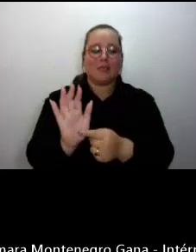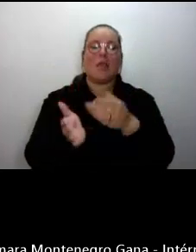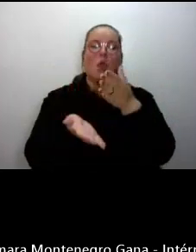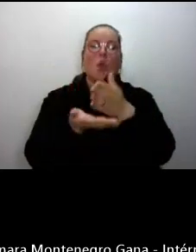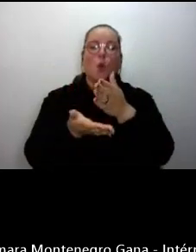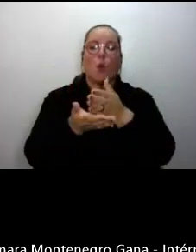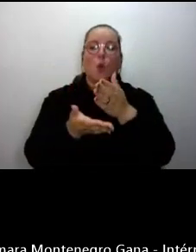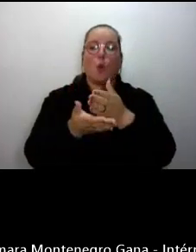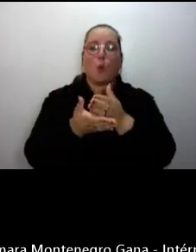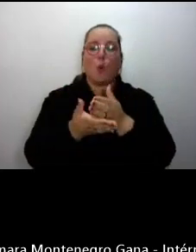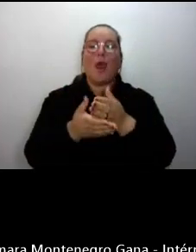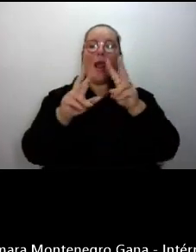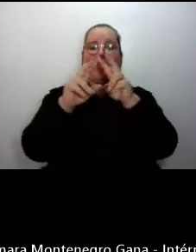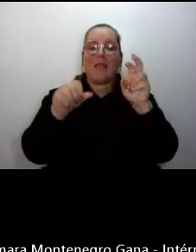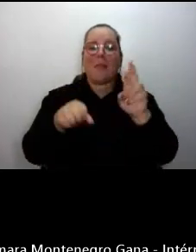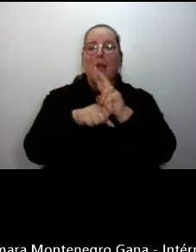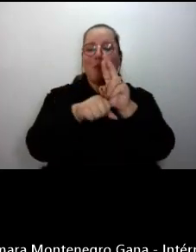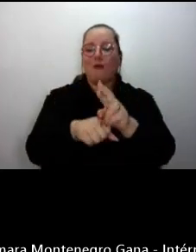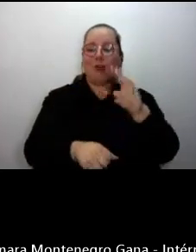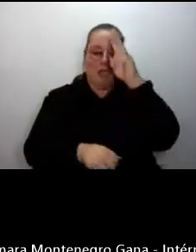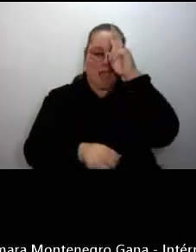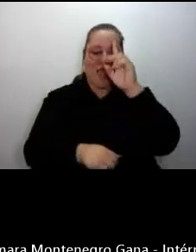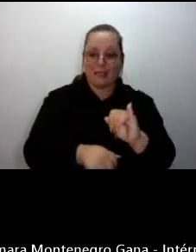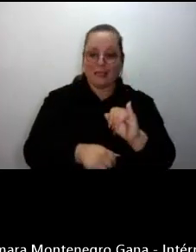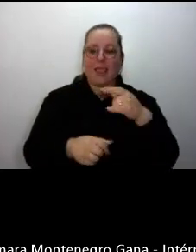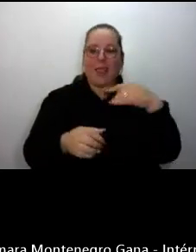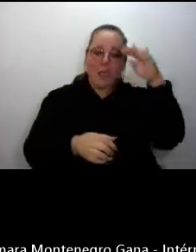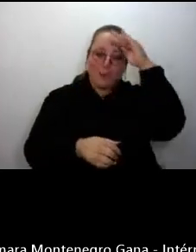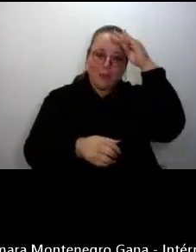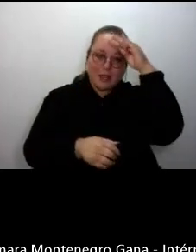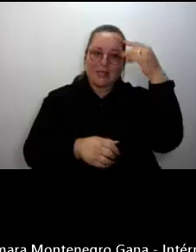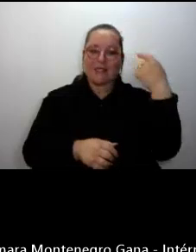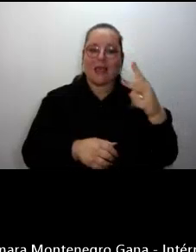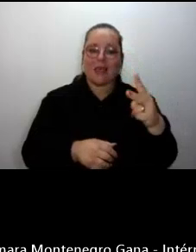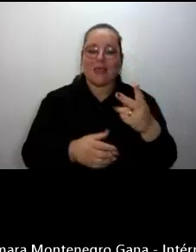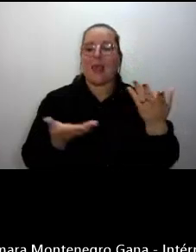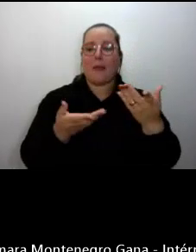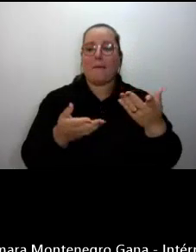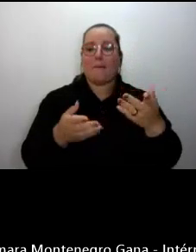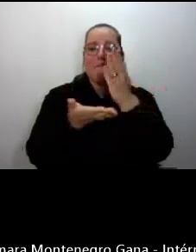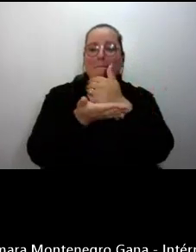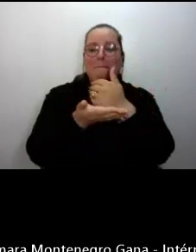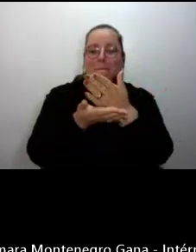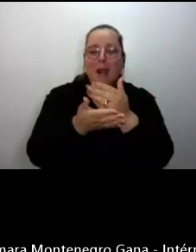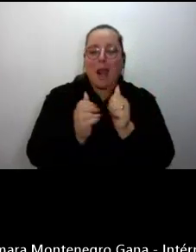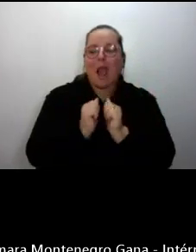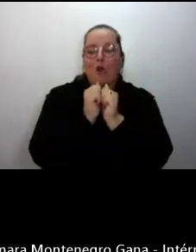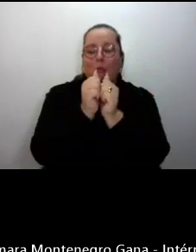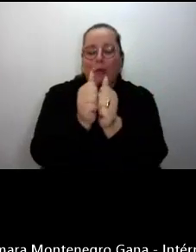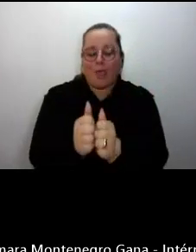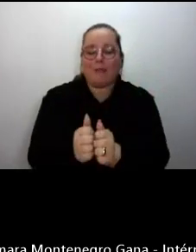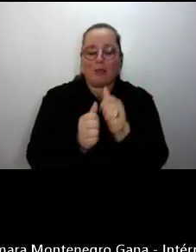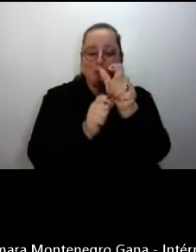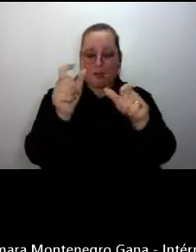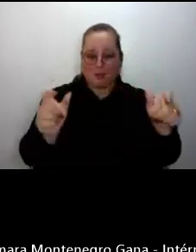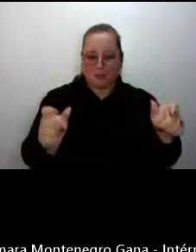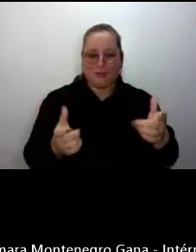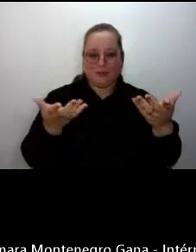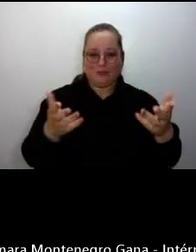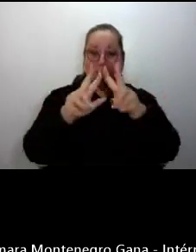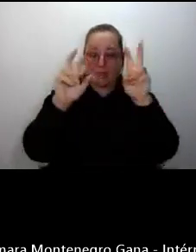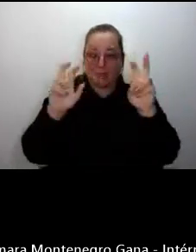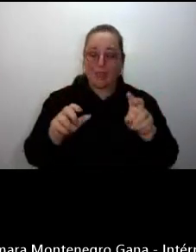Haití, quien nos va a presentar su experiencia en la implementación de los planes de acompañamiento emocional y conductual. Los temas que vamos